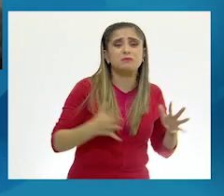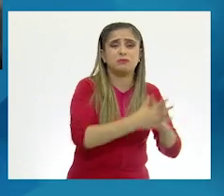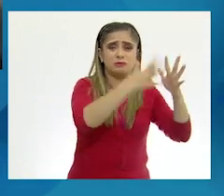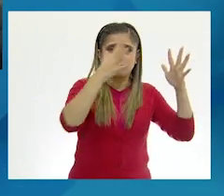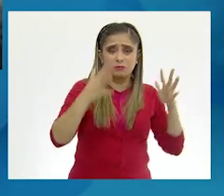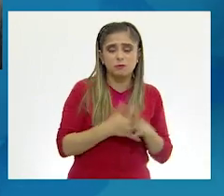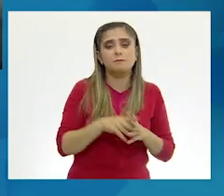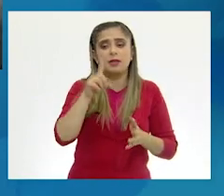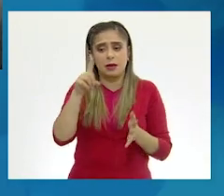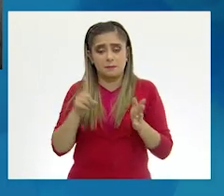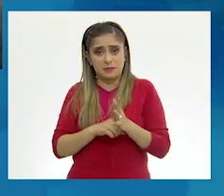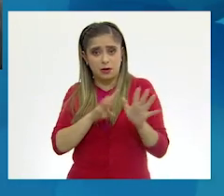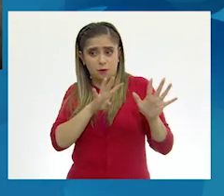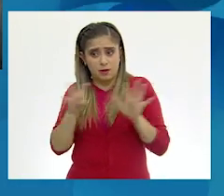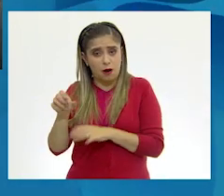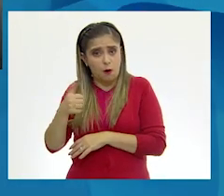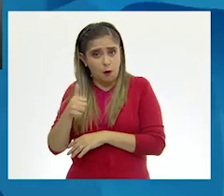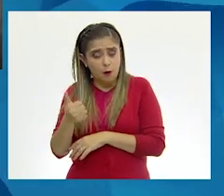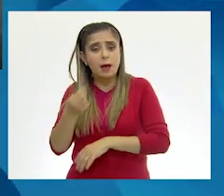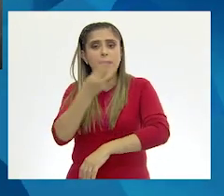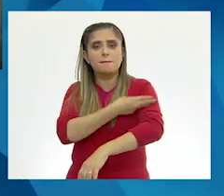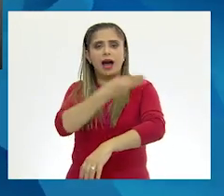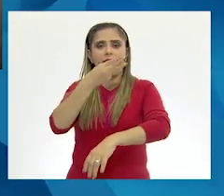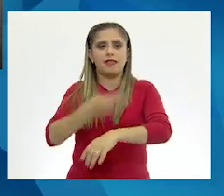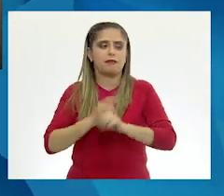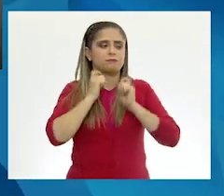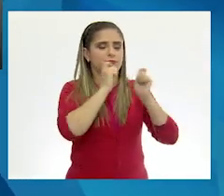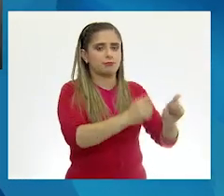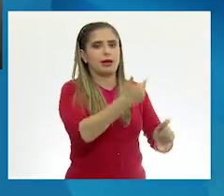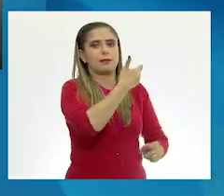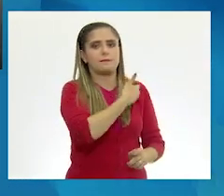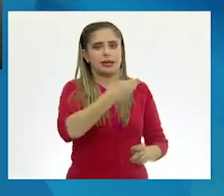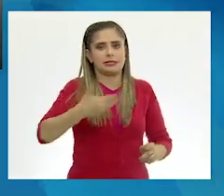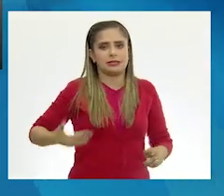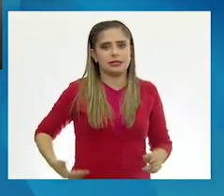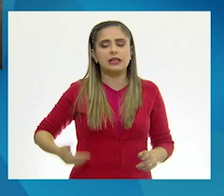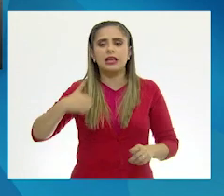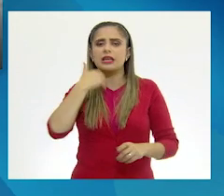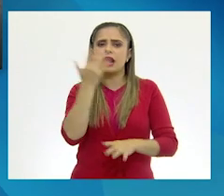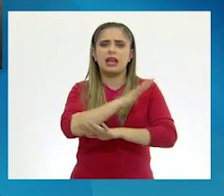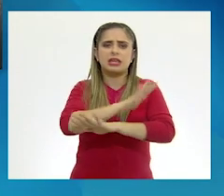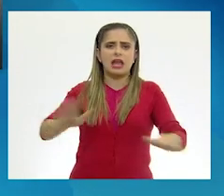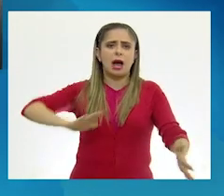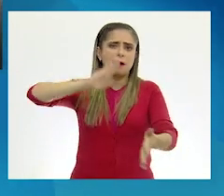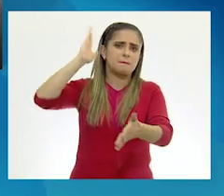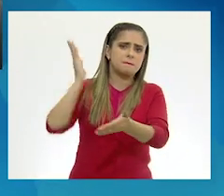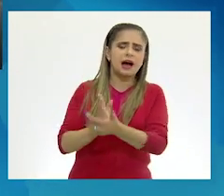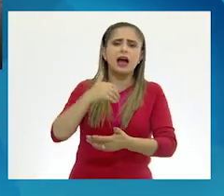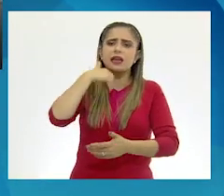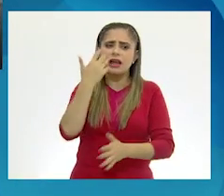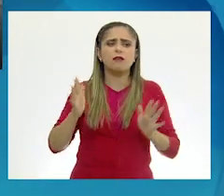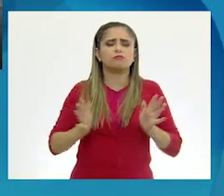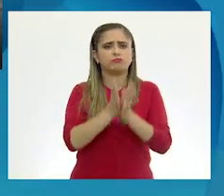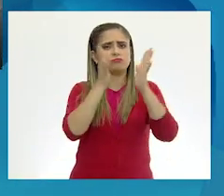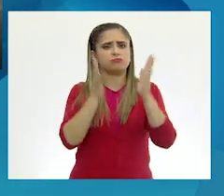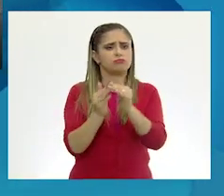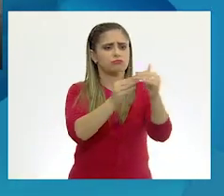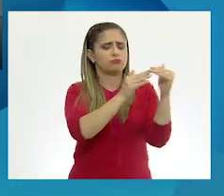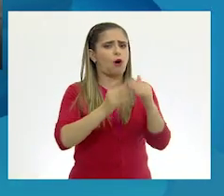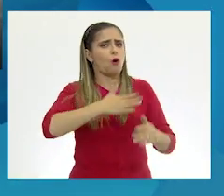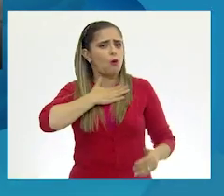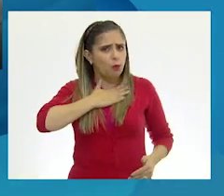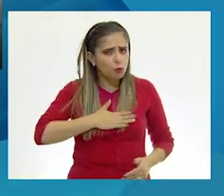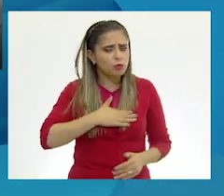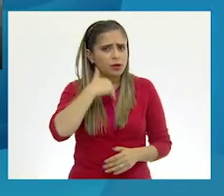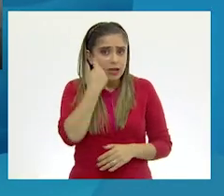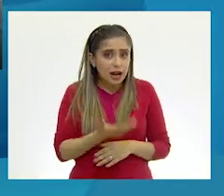noviembre de 1911, Madero llegó a la presidencia con la intención de instaurar el régimen democrático que México no había tenido, pero